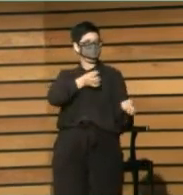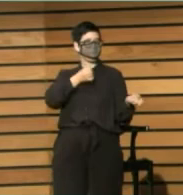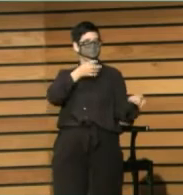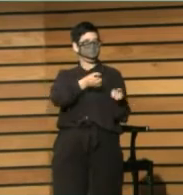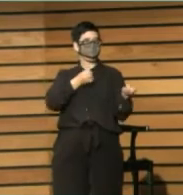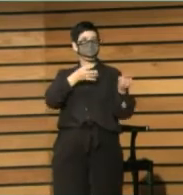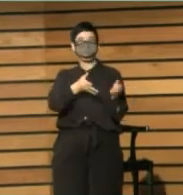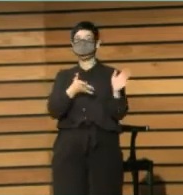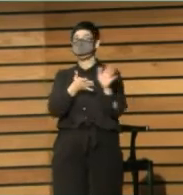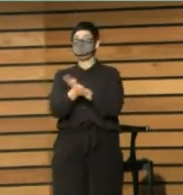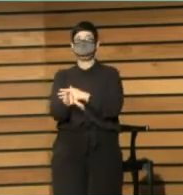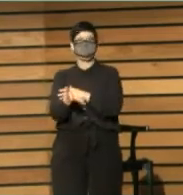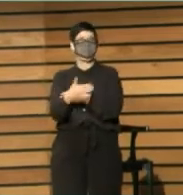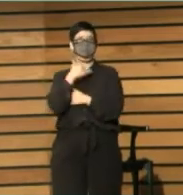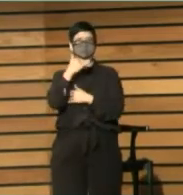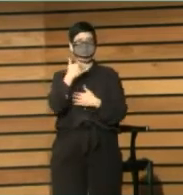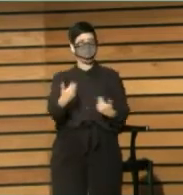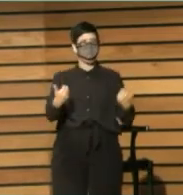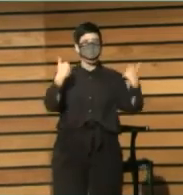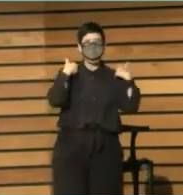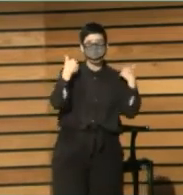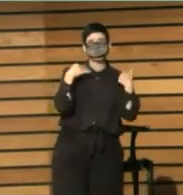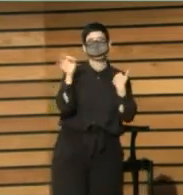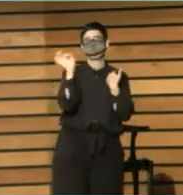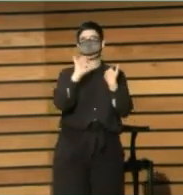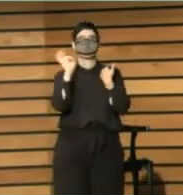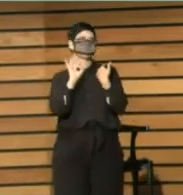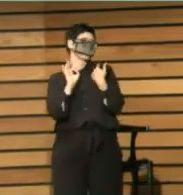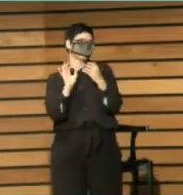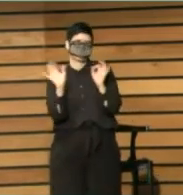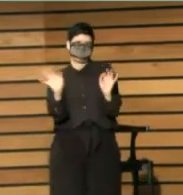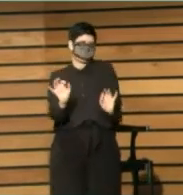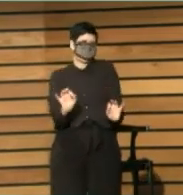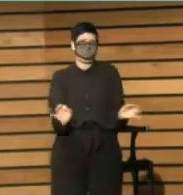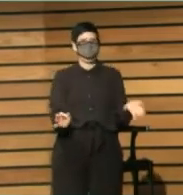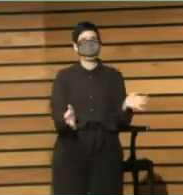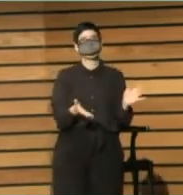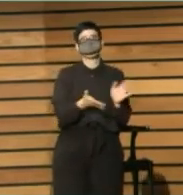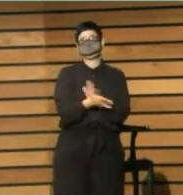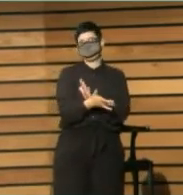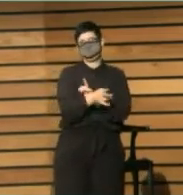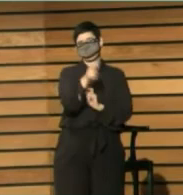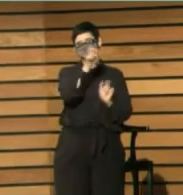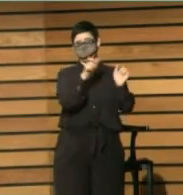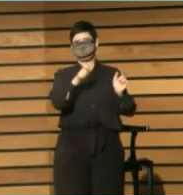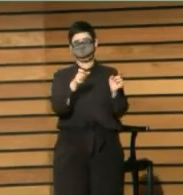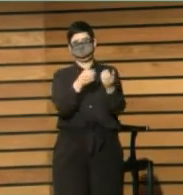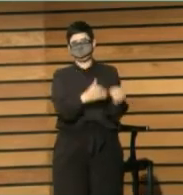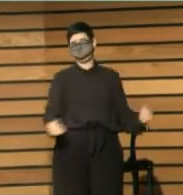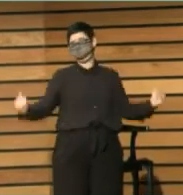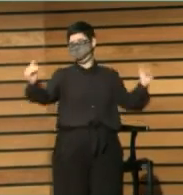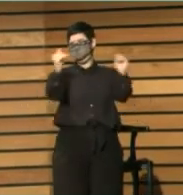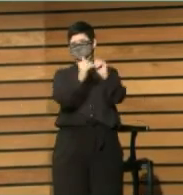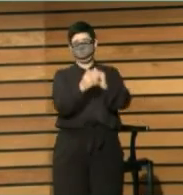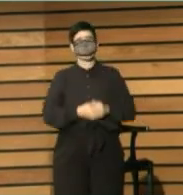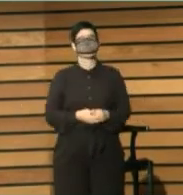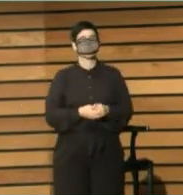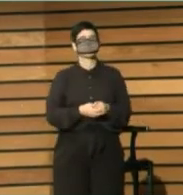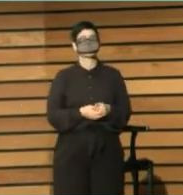sufrió más allá de lo que mandaba la incertidumbre de los pobres de entonces. ¿Qué hacer cuando